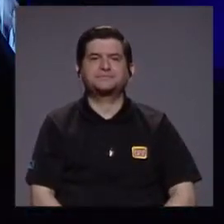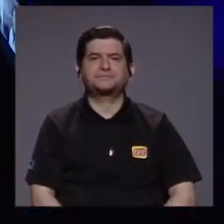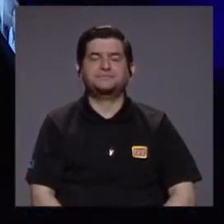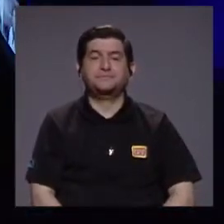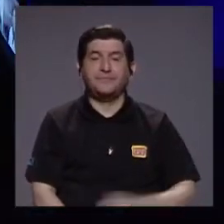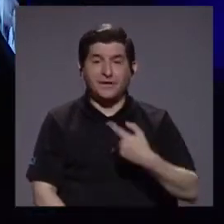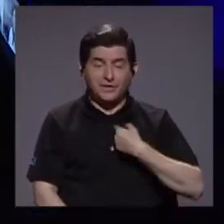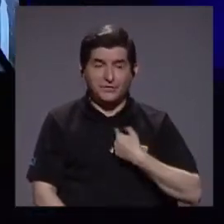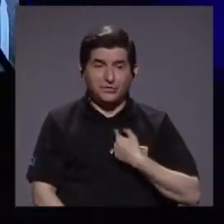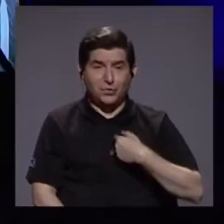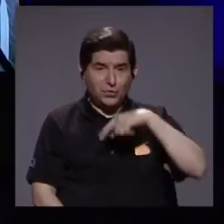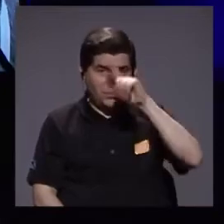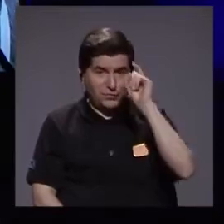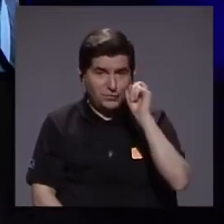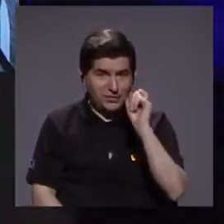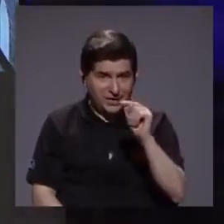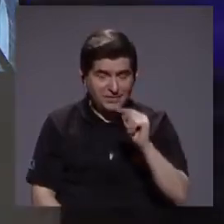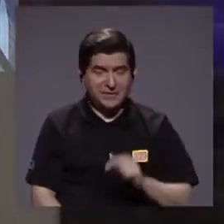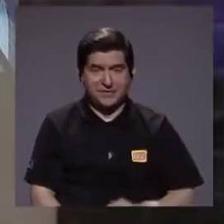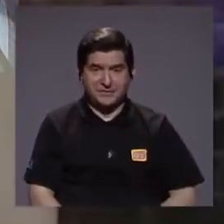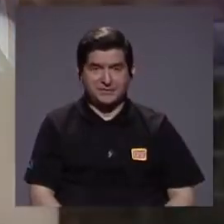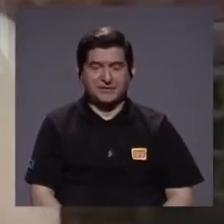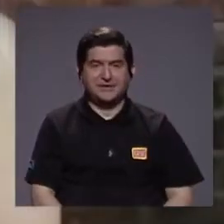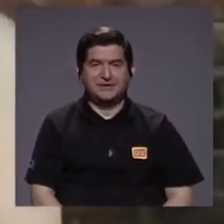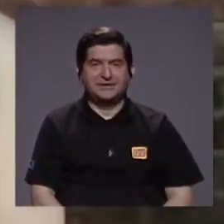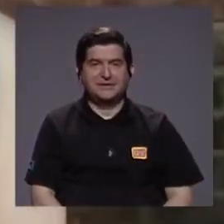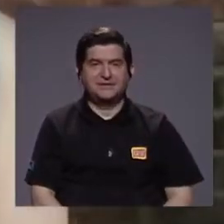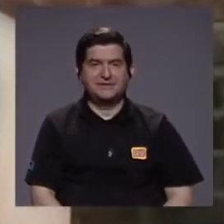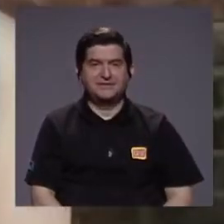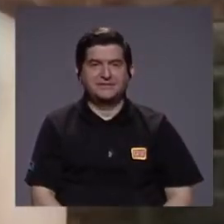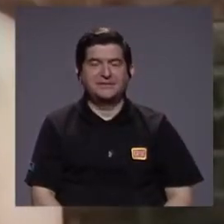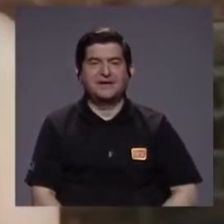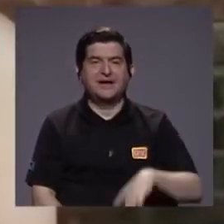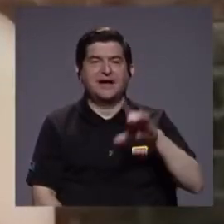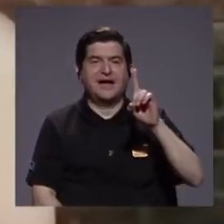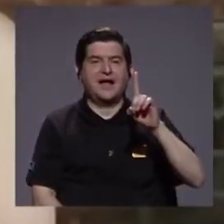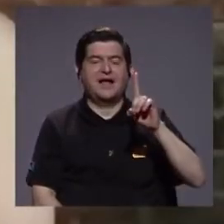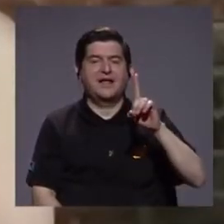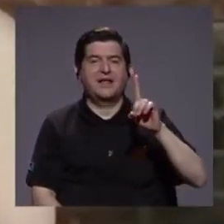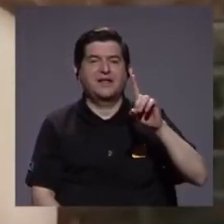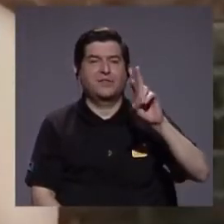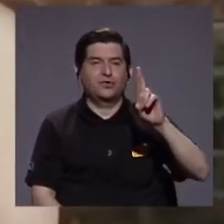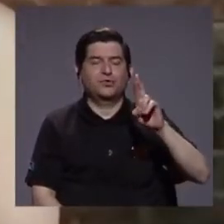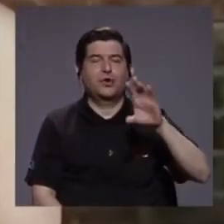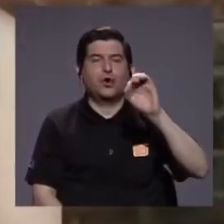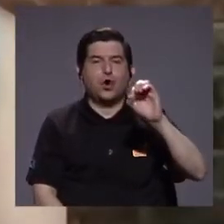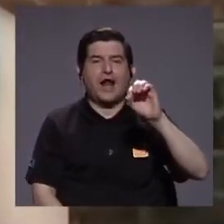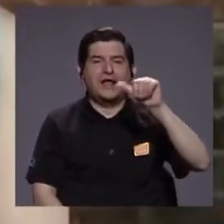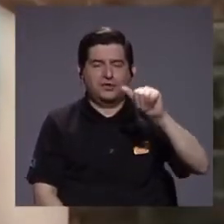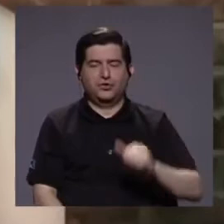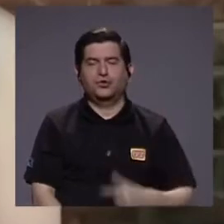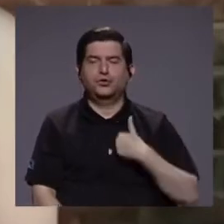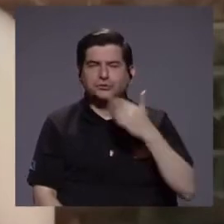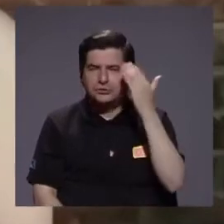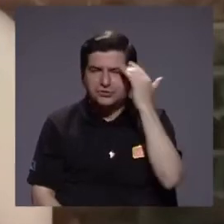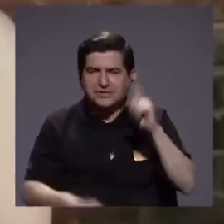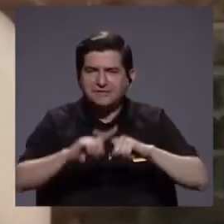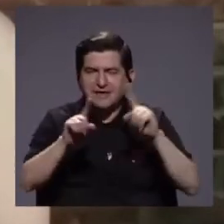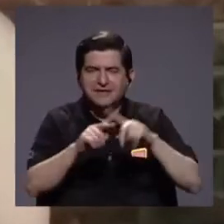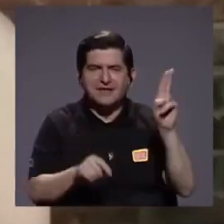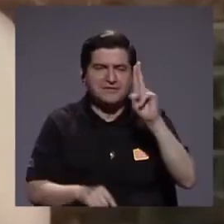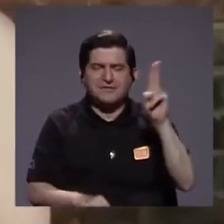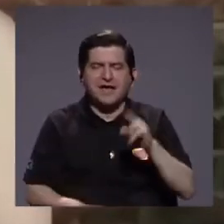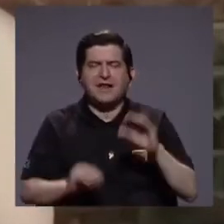A mí me corresponde hacerle la pregunta al doctor Orlando Arrieta. He sabido que en diferentes